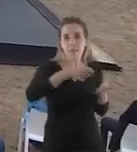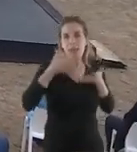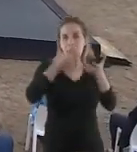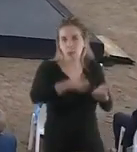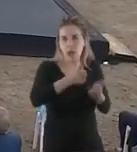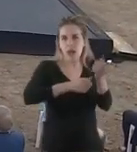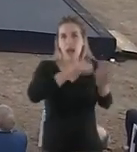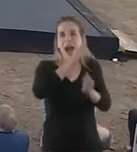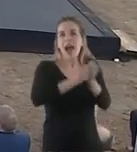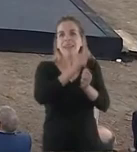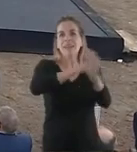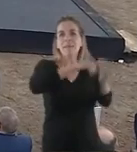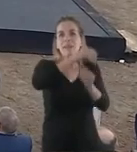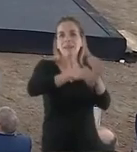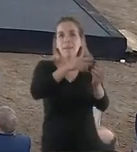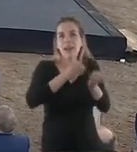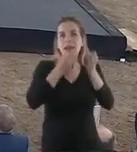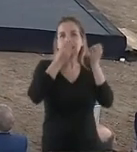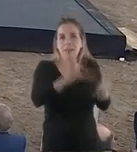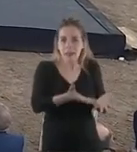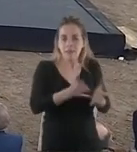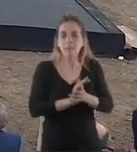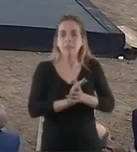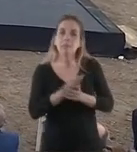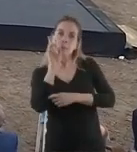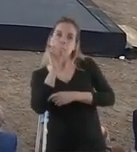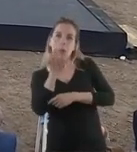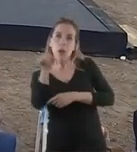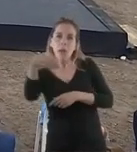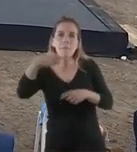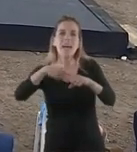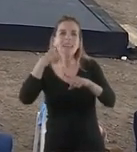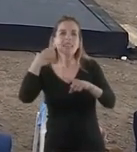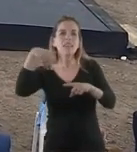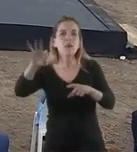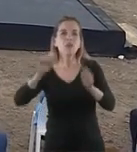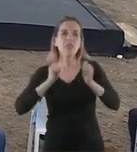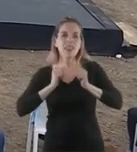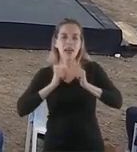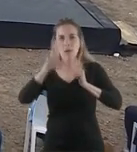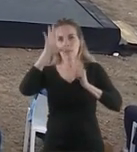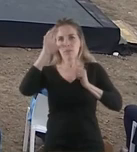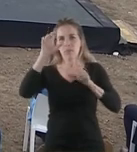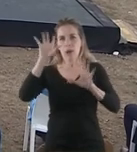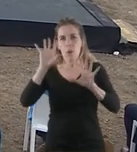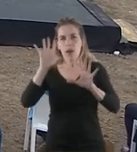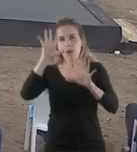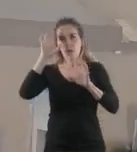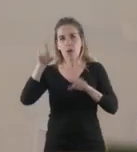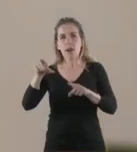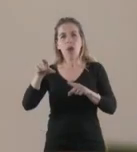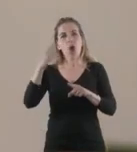para salir de la regresividad y lo veo a máximo y me viene las 90